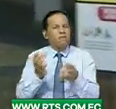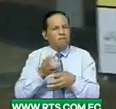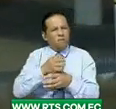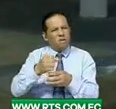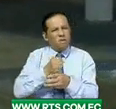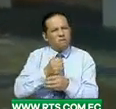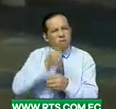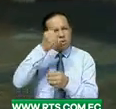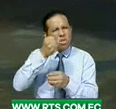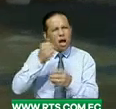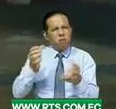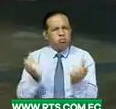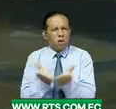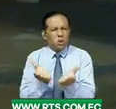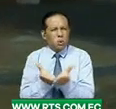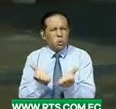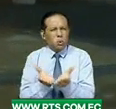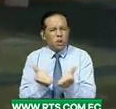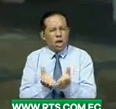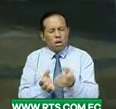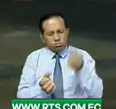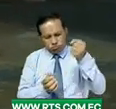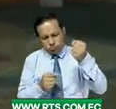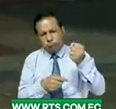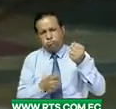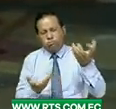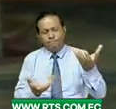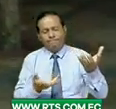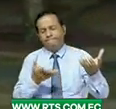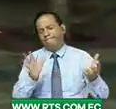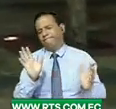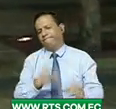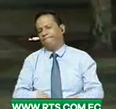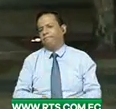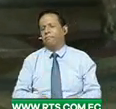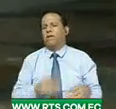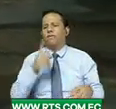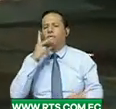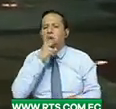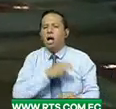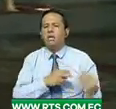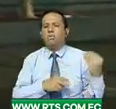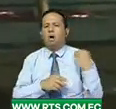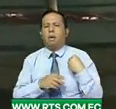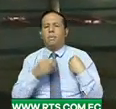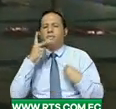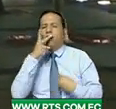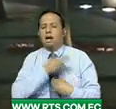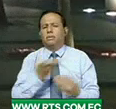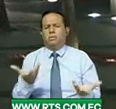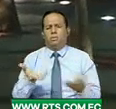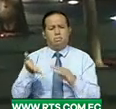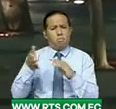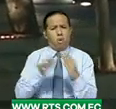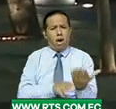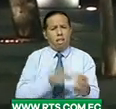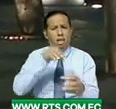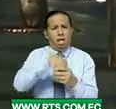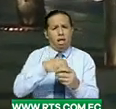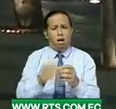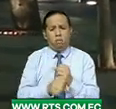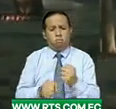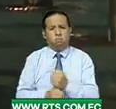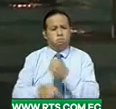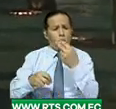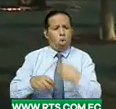policía llegó a este sitio, habían esos reportes y ya se confirmó de que no se trata de ninguna persona